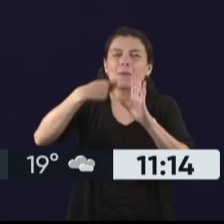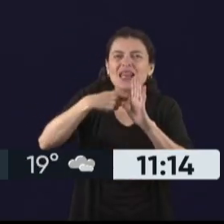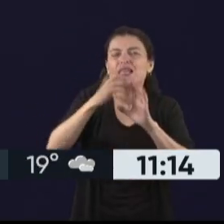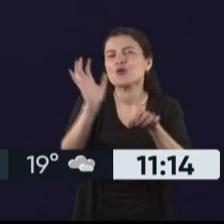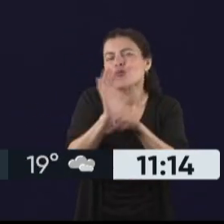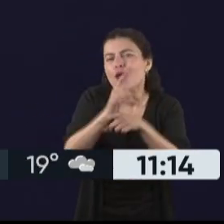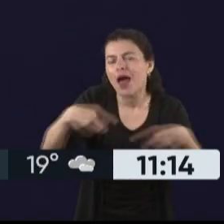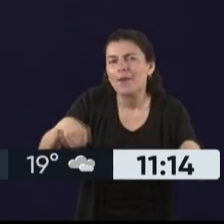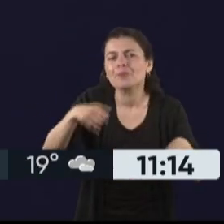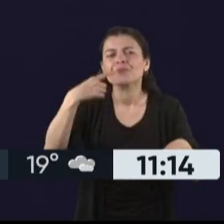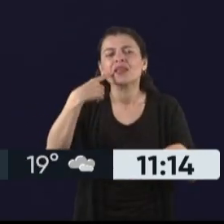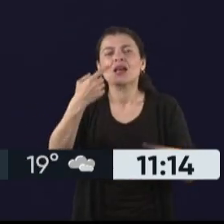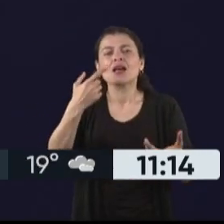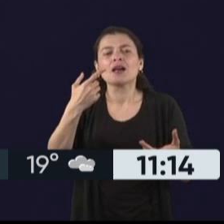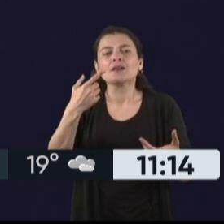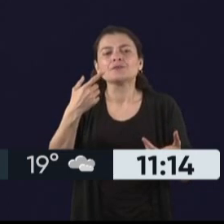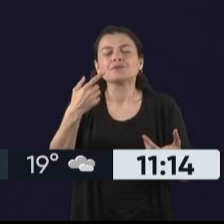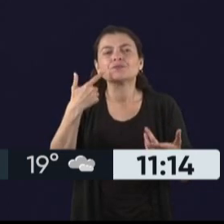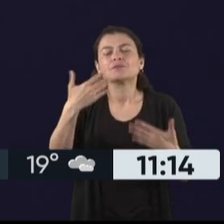contemporáneas, una aproximación